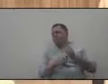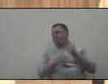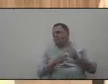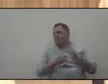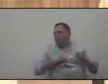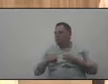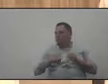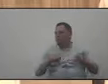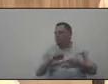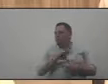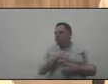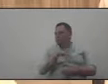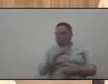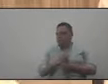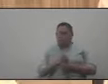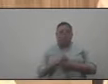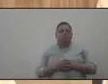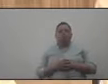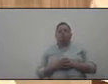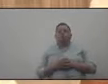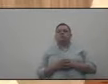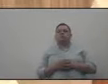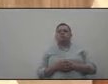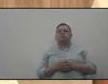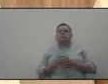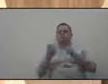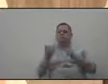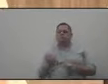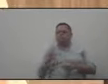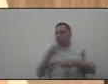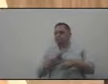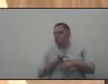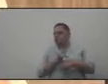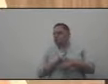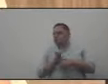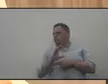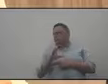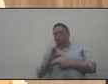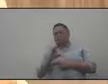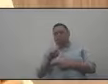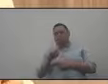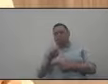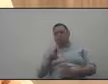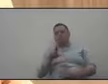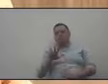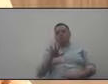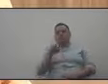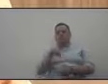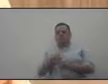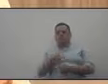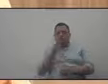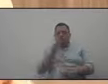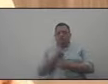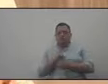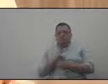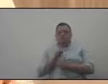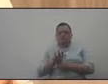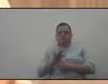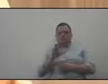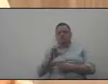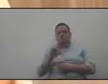operativa. Igualmente un saludo al doctor César, jefe de control interno de